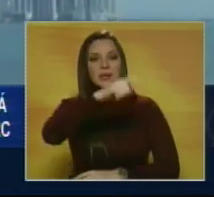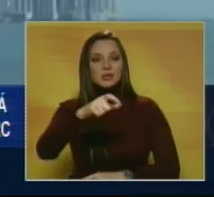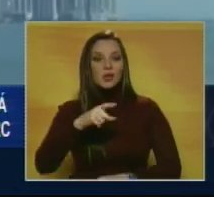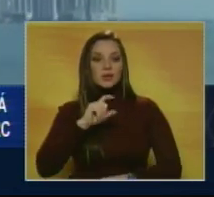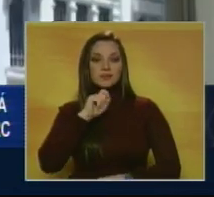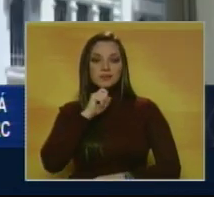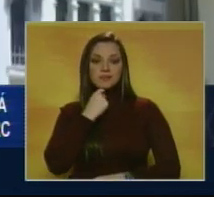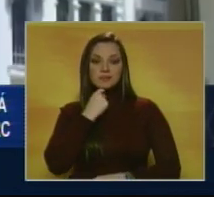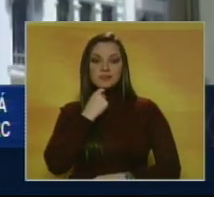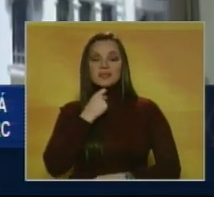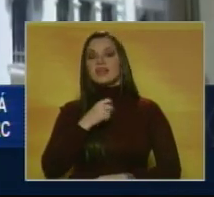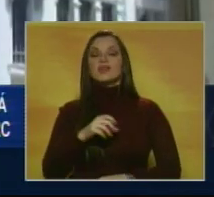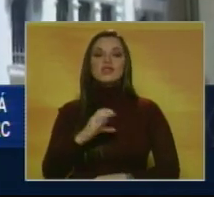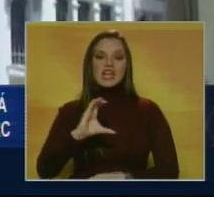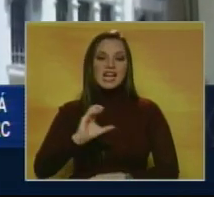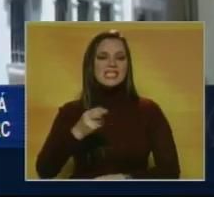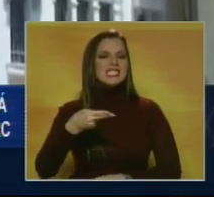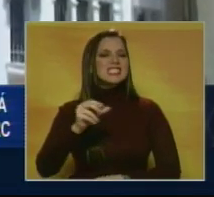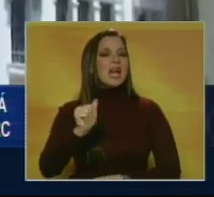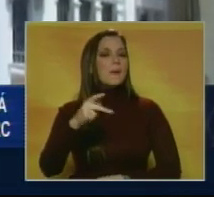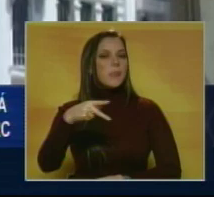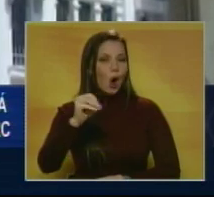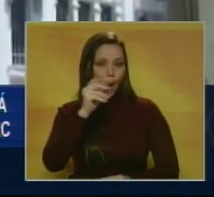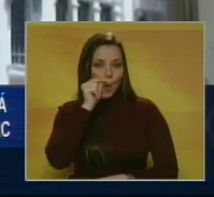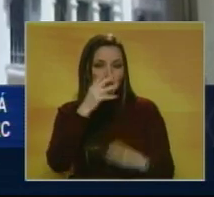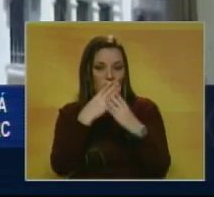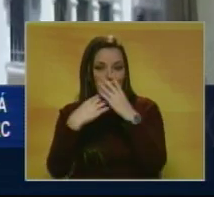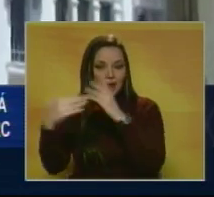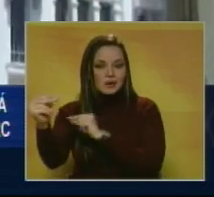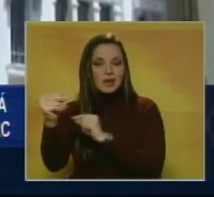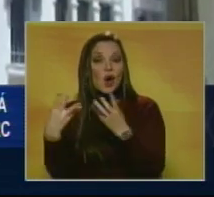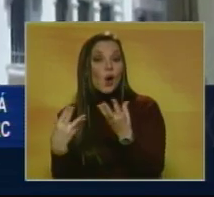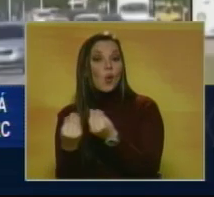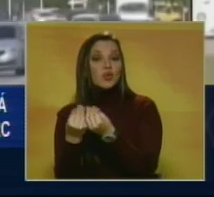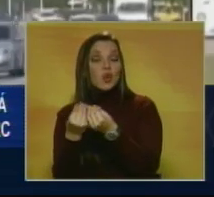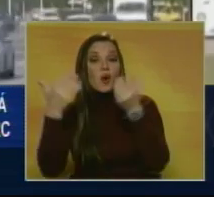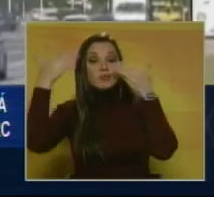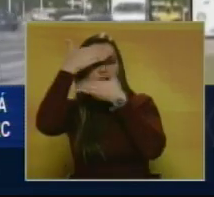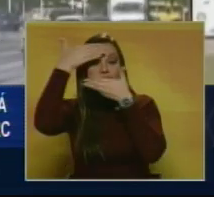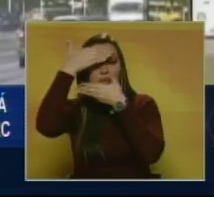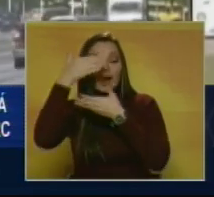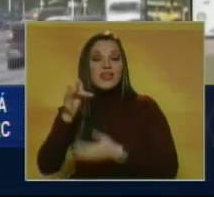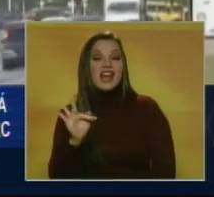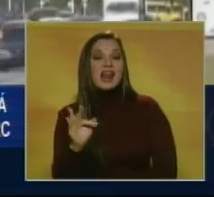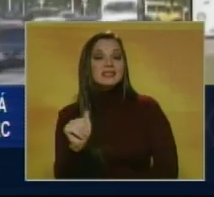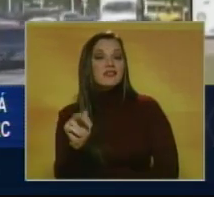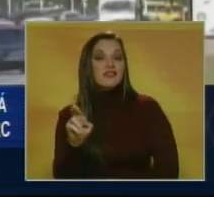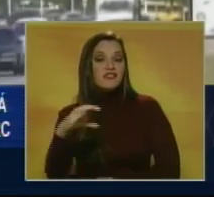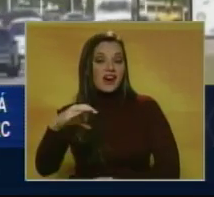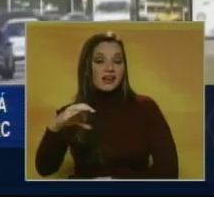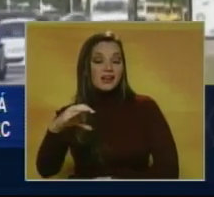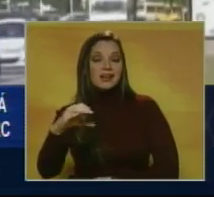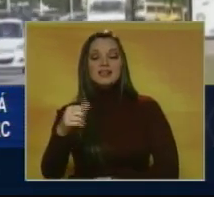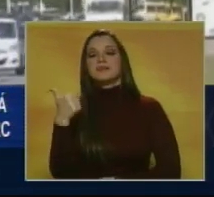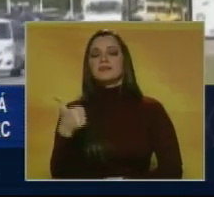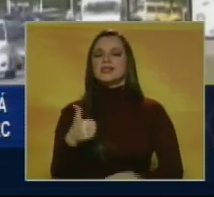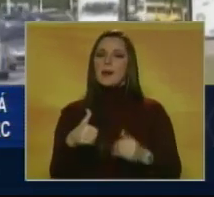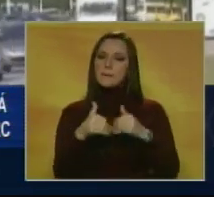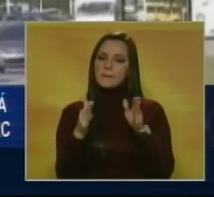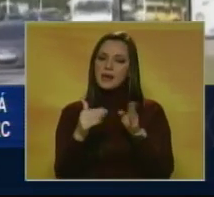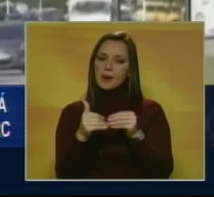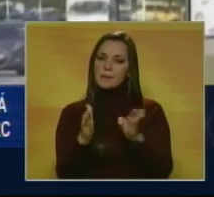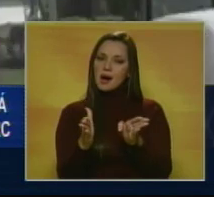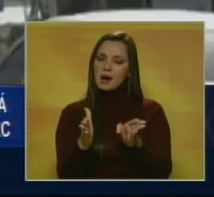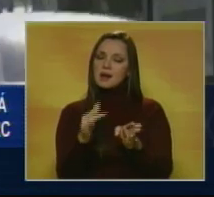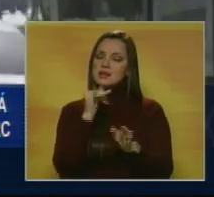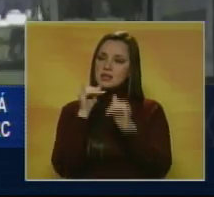narcotraficante Joaquín El Chapo Guzmán, conjuntamente con las FARC en el país centroamericano. La Policía Nacional Panameña informó